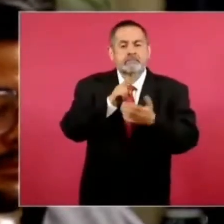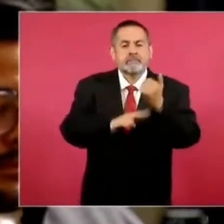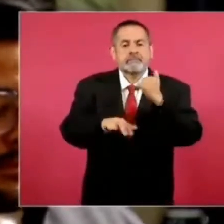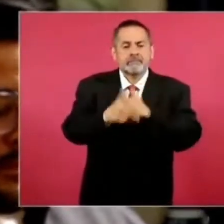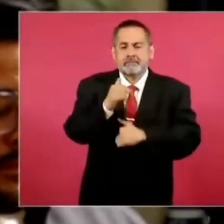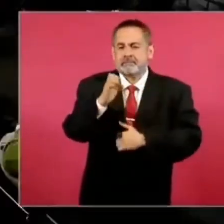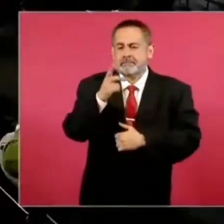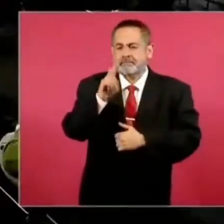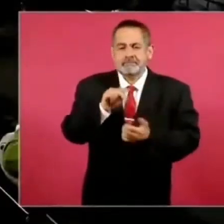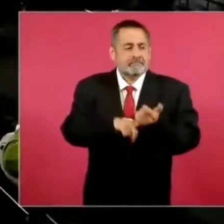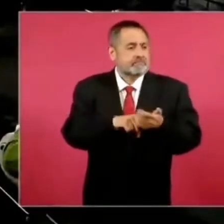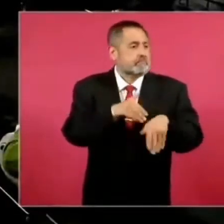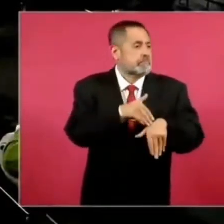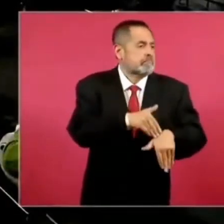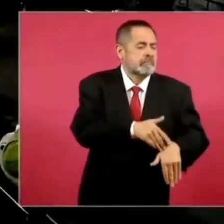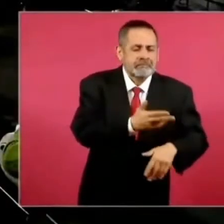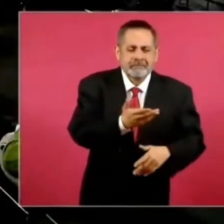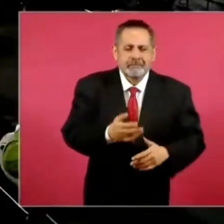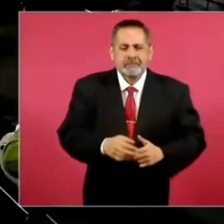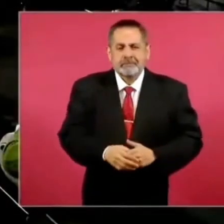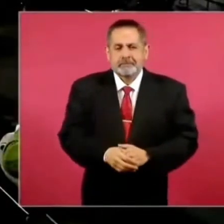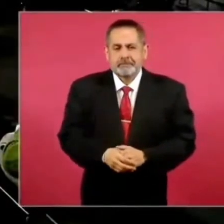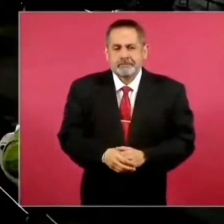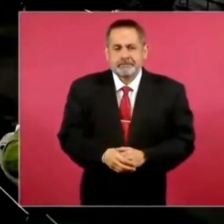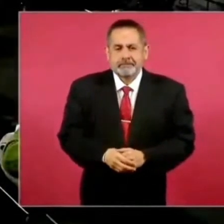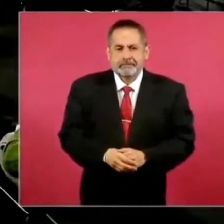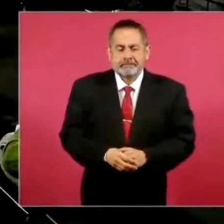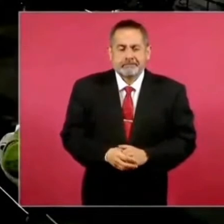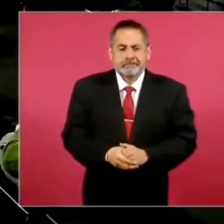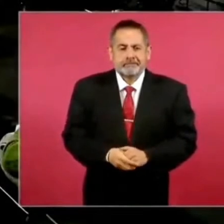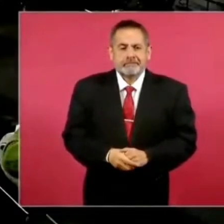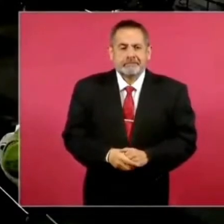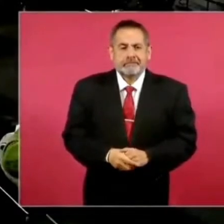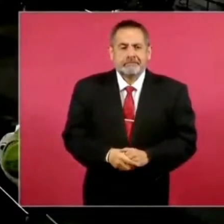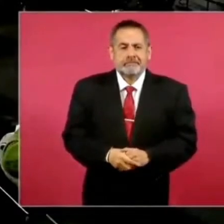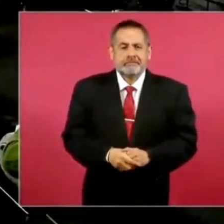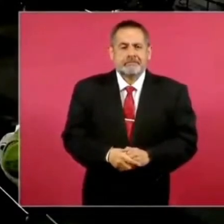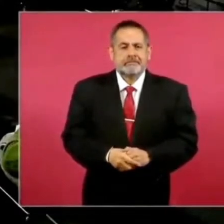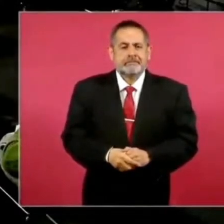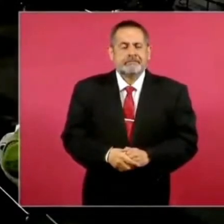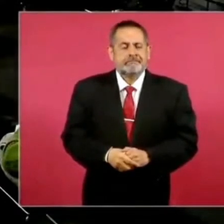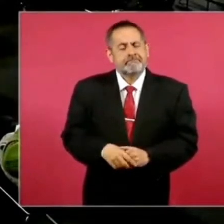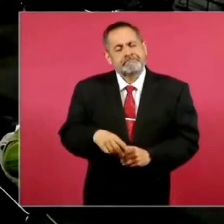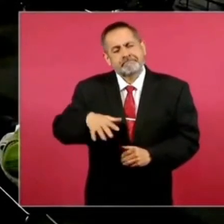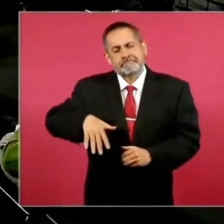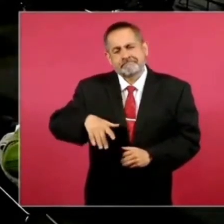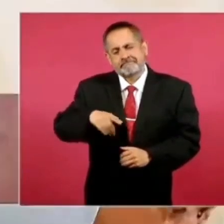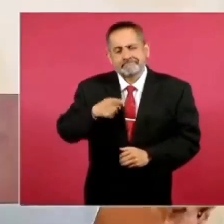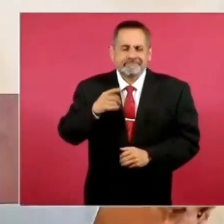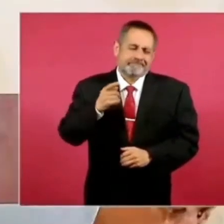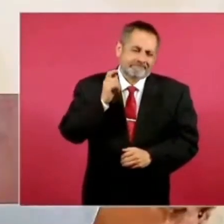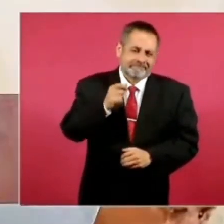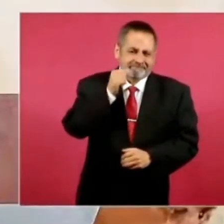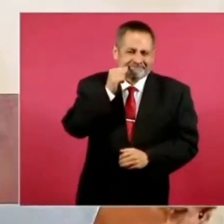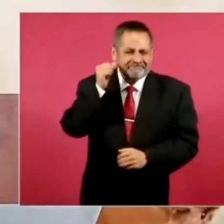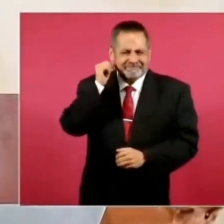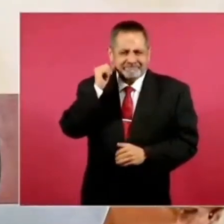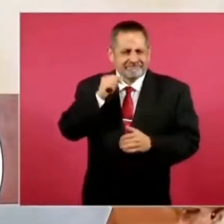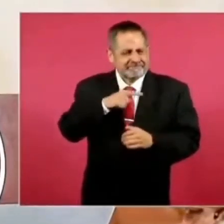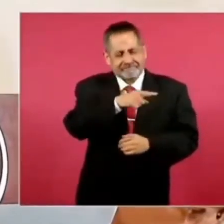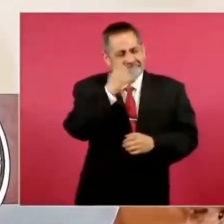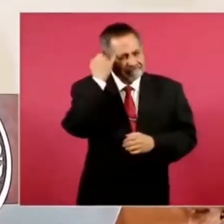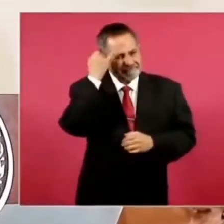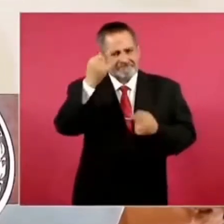Nieto. Pues son concepciones distintas, es un poco lo que hablábamos ayer con la